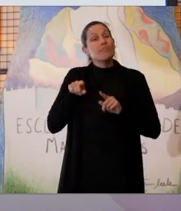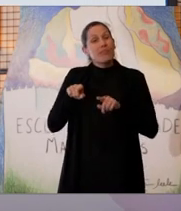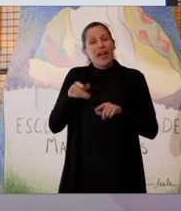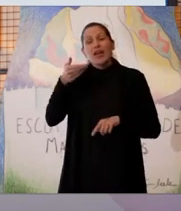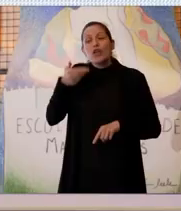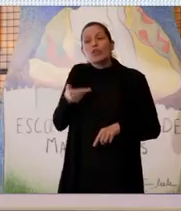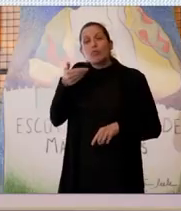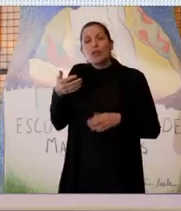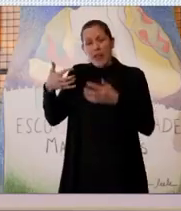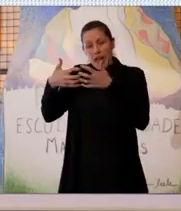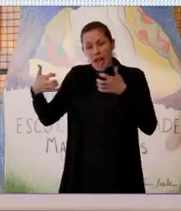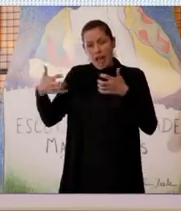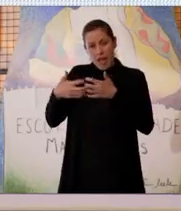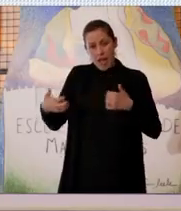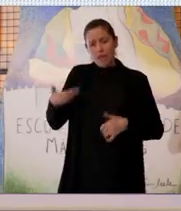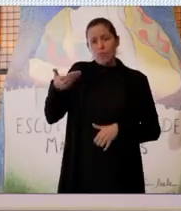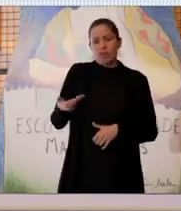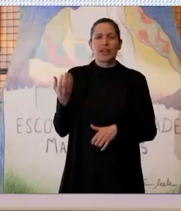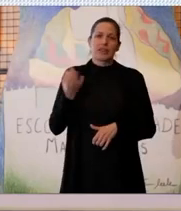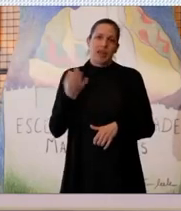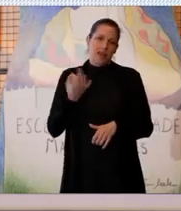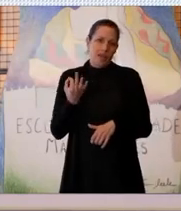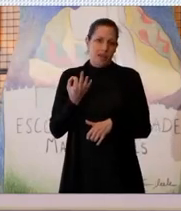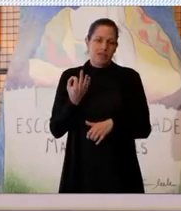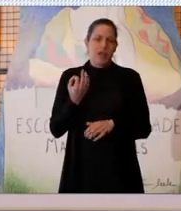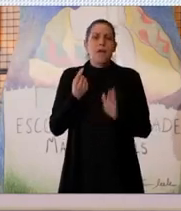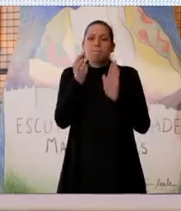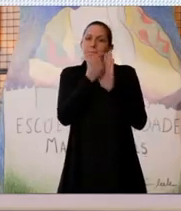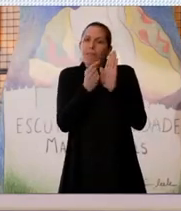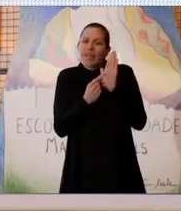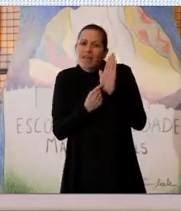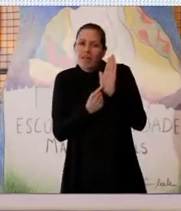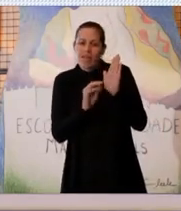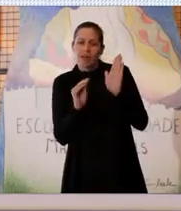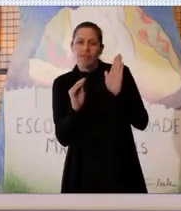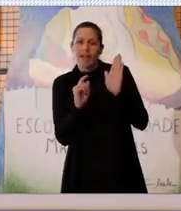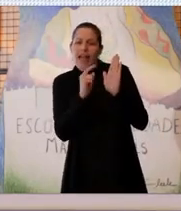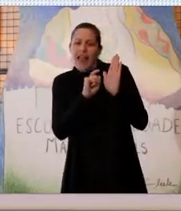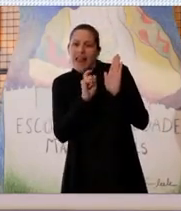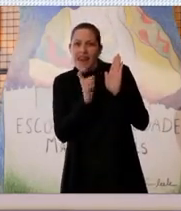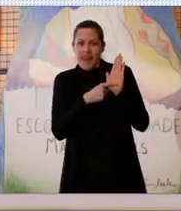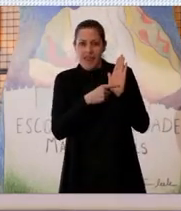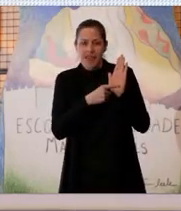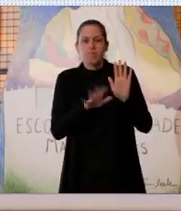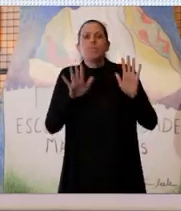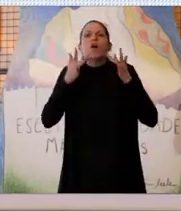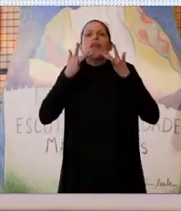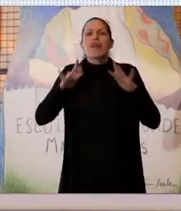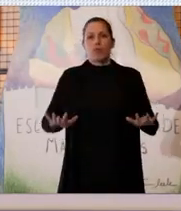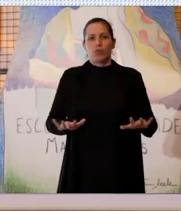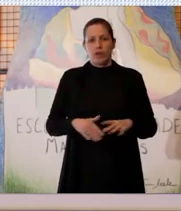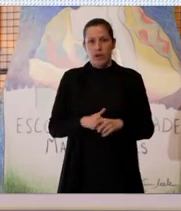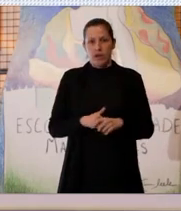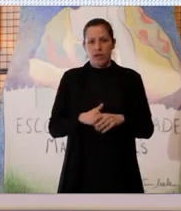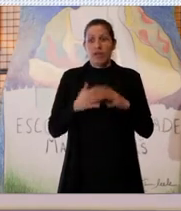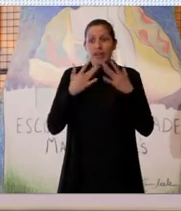esta redacción se trata En definitiva de una medida legislativa formalmente neutra que se